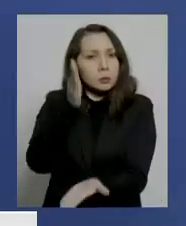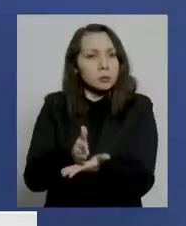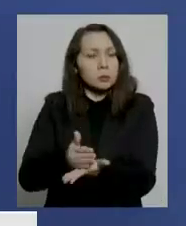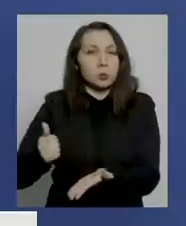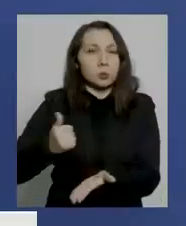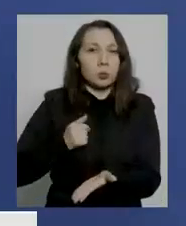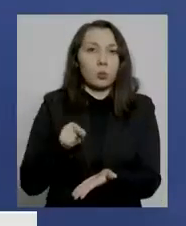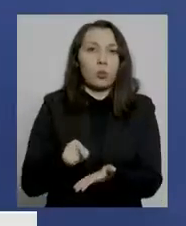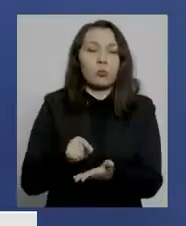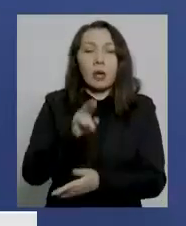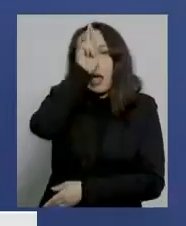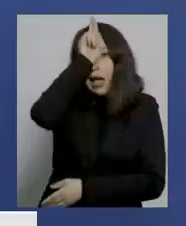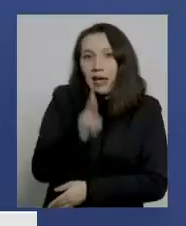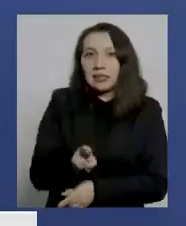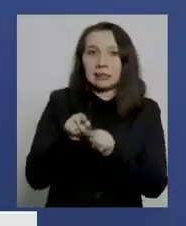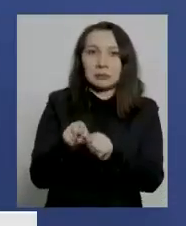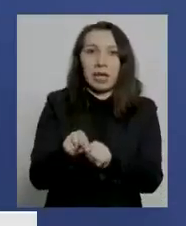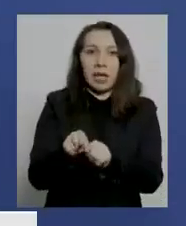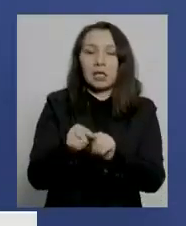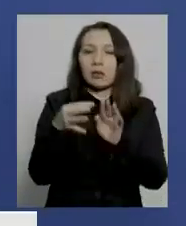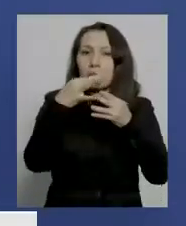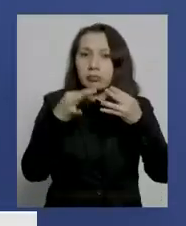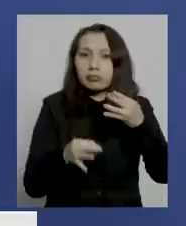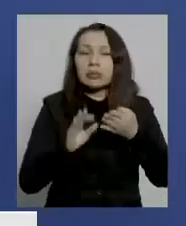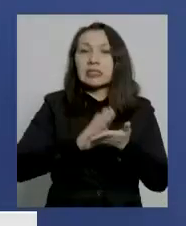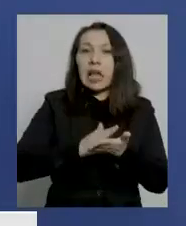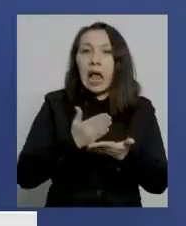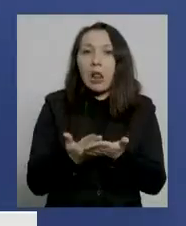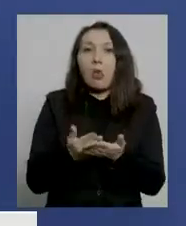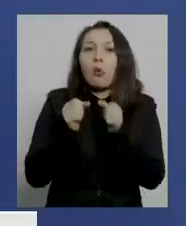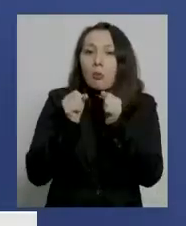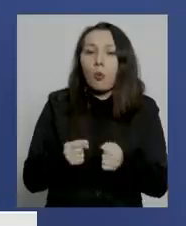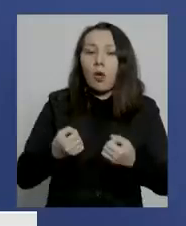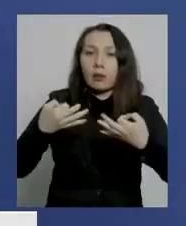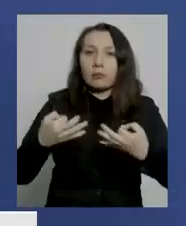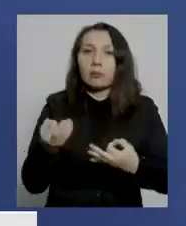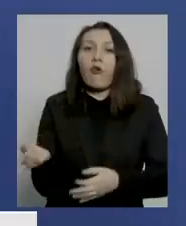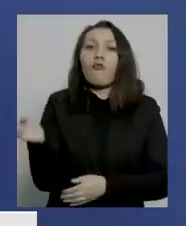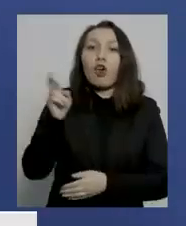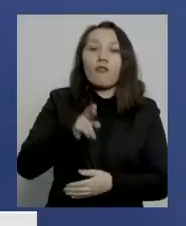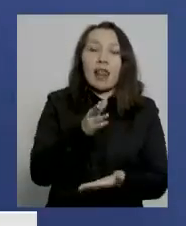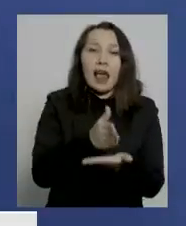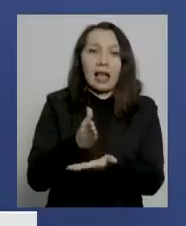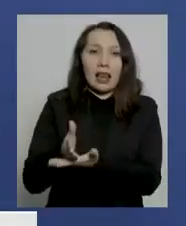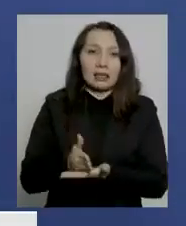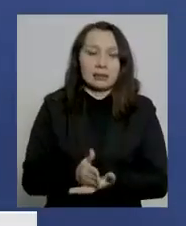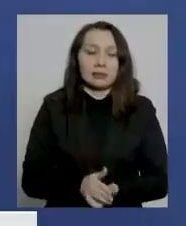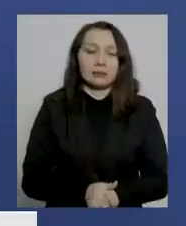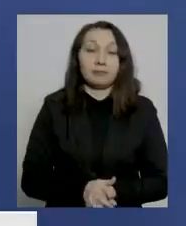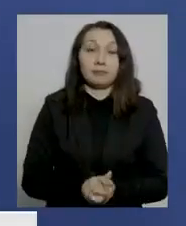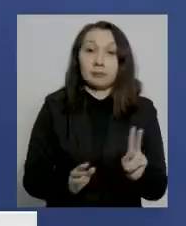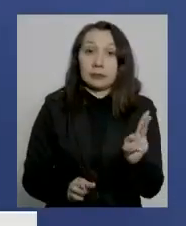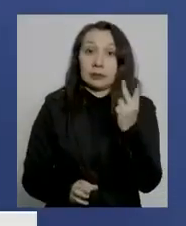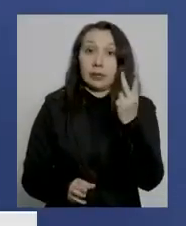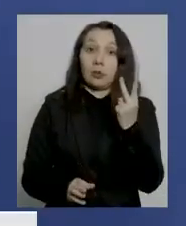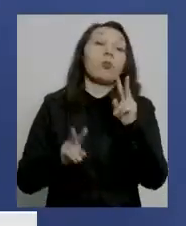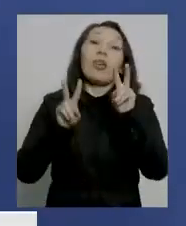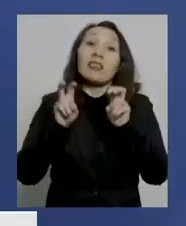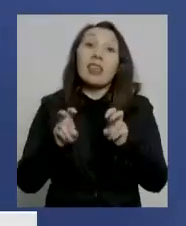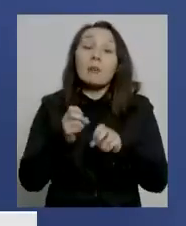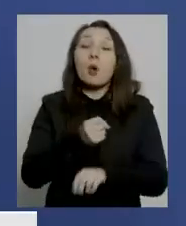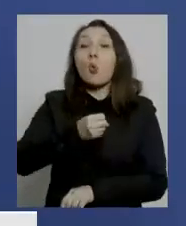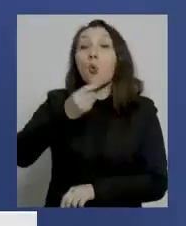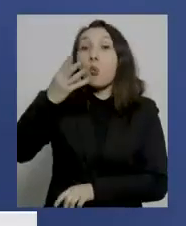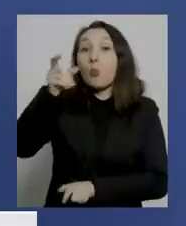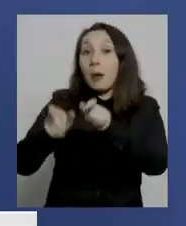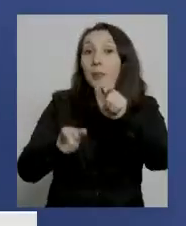estrictos en respetar los criterios sanitarios para poder garantizar el retorno a clases. En segundo lugar, respecto del